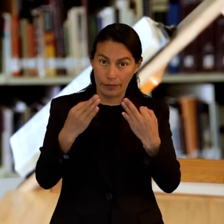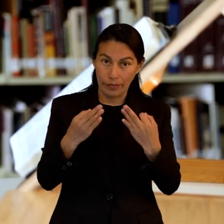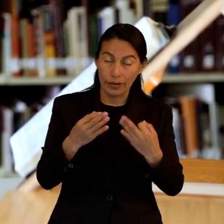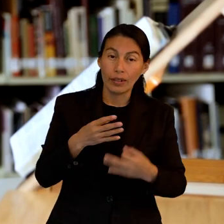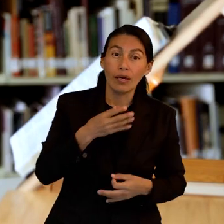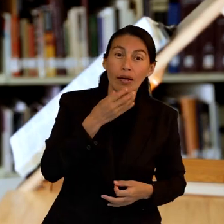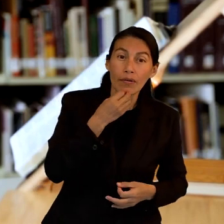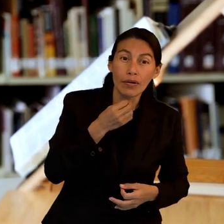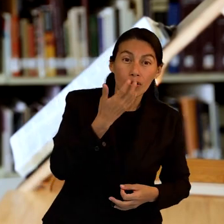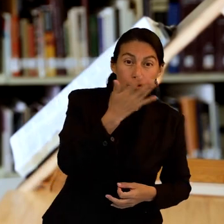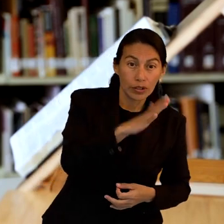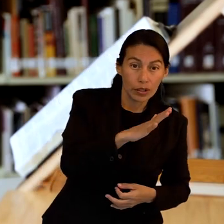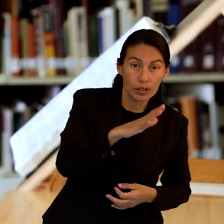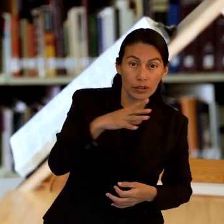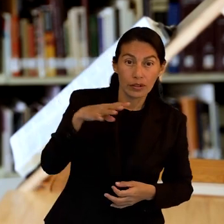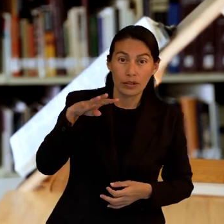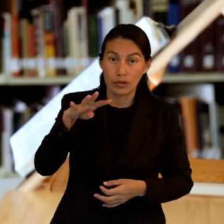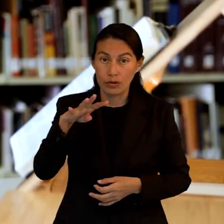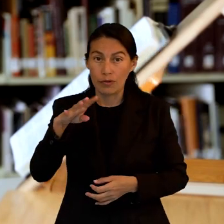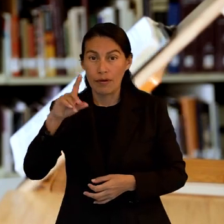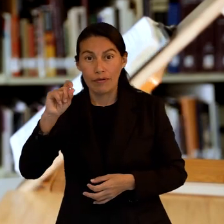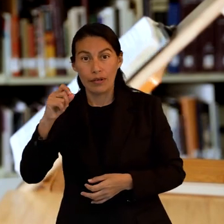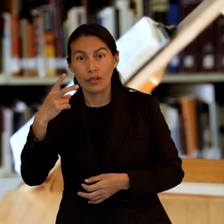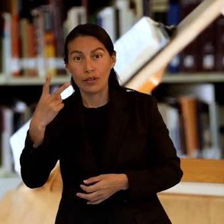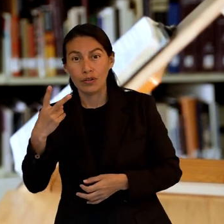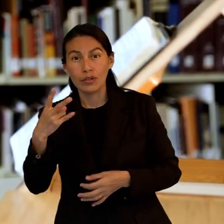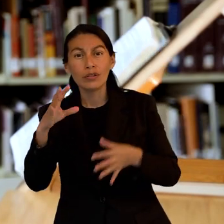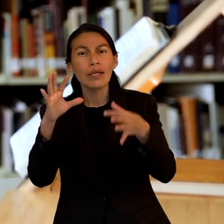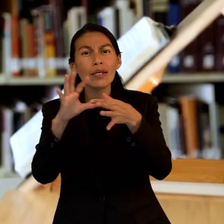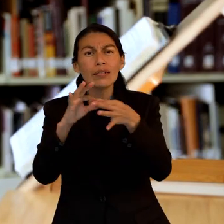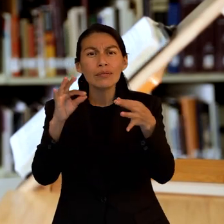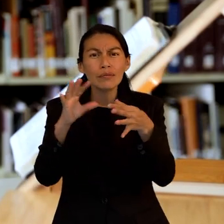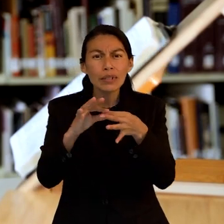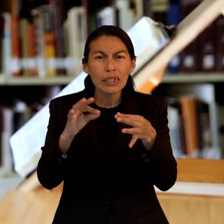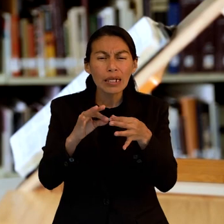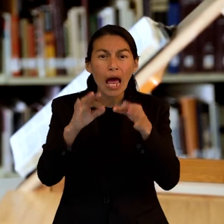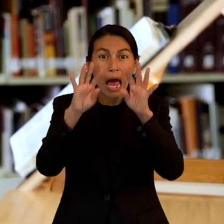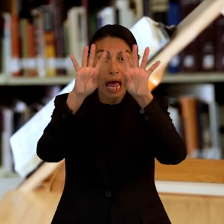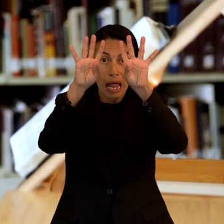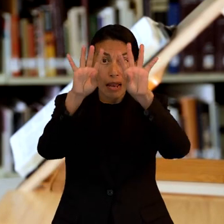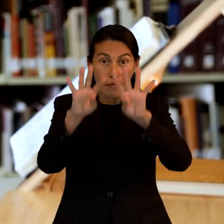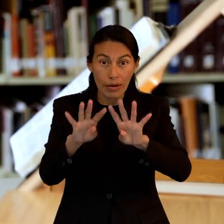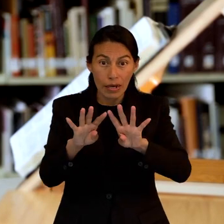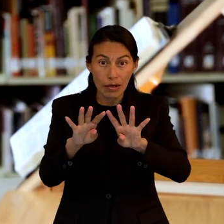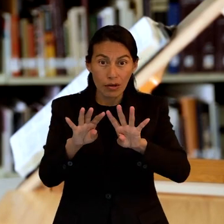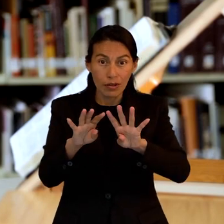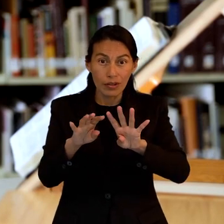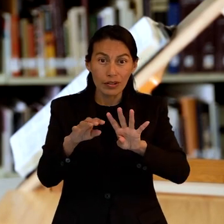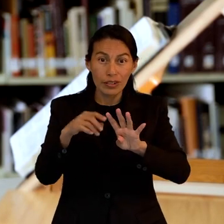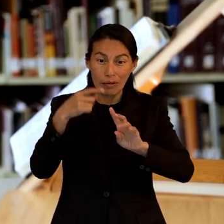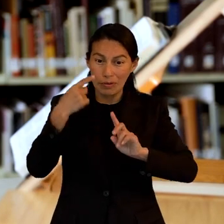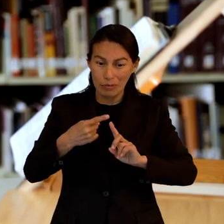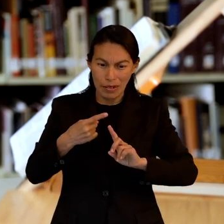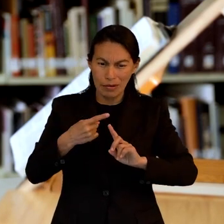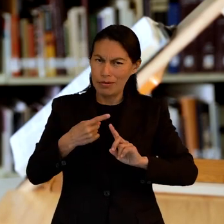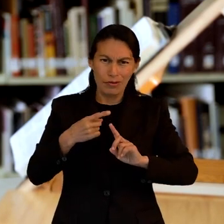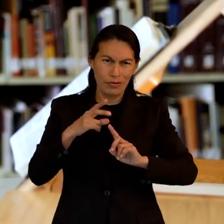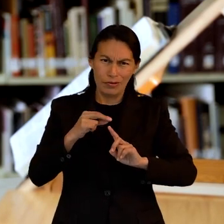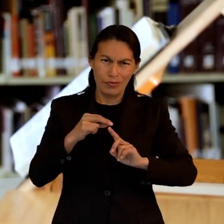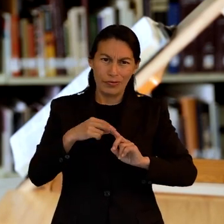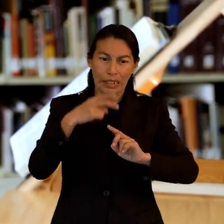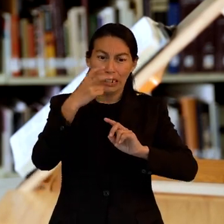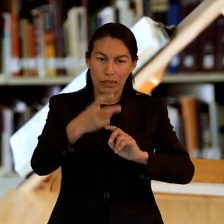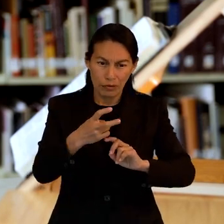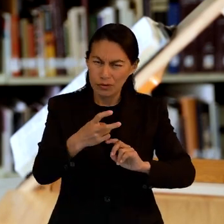pasaje de hebreos 10 diseño al 22 nos da a entender que el velo al que se refiere es el tercero que